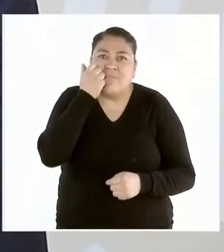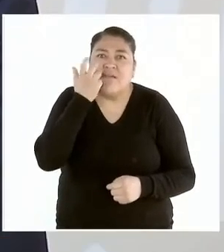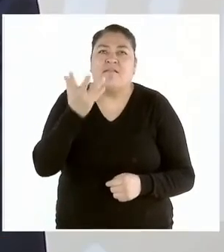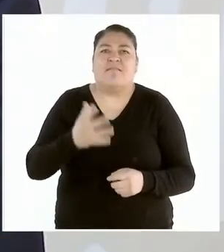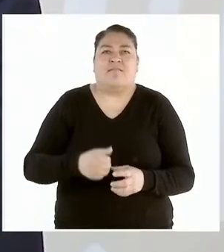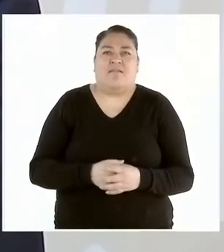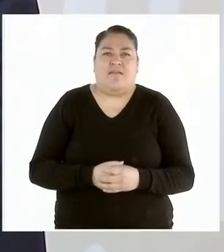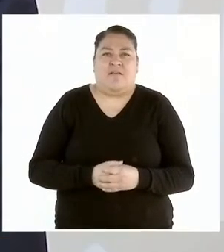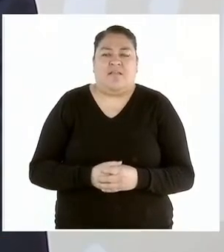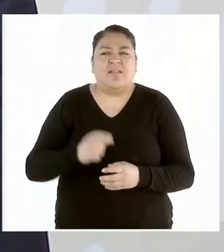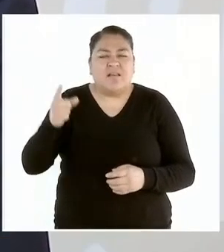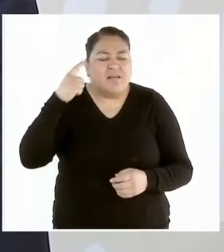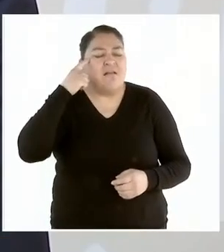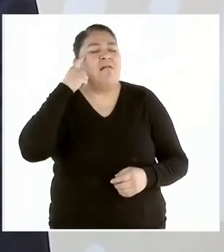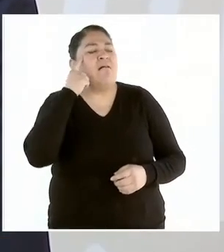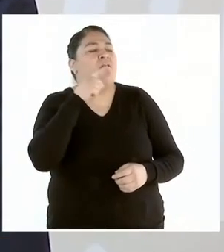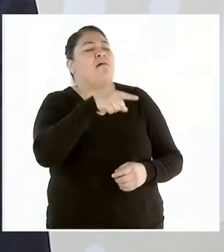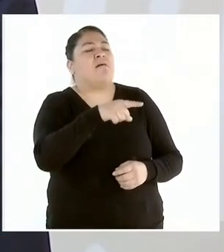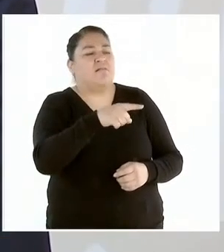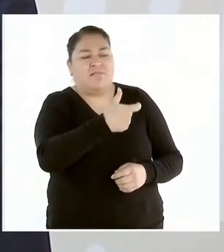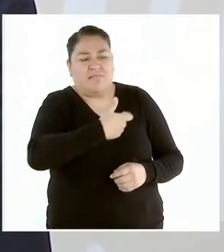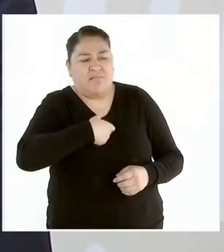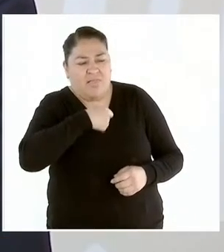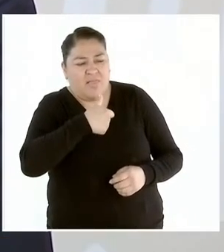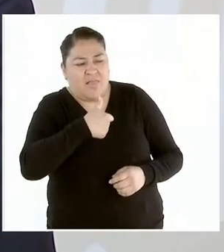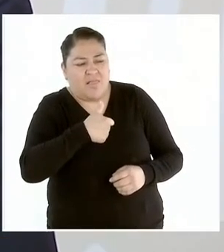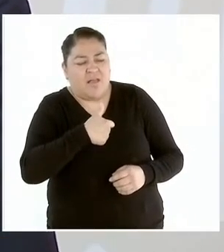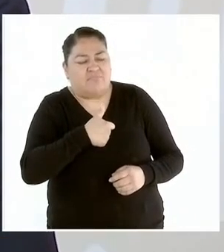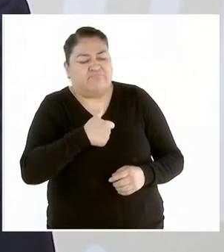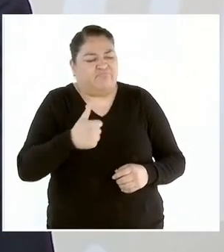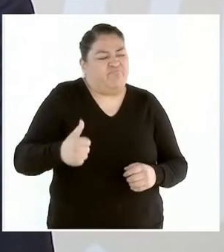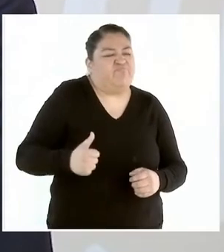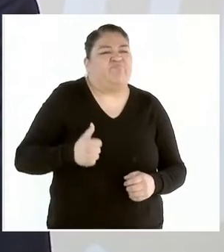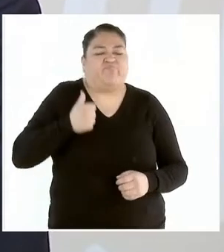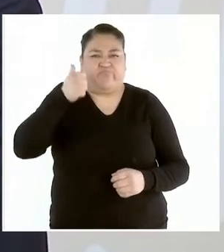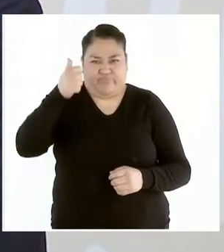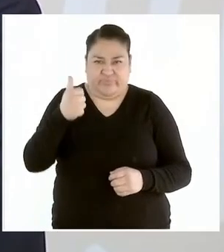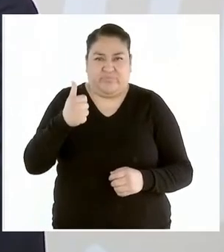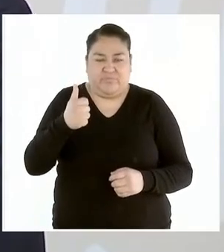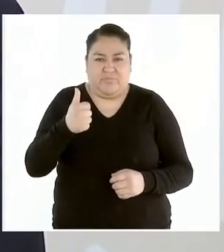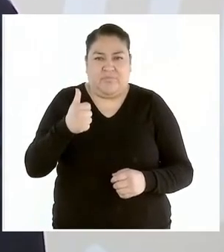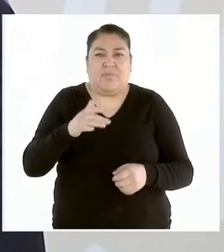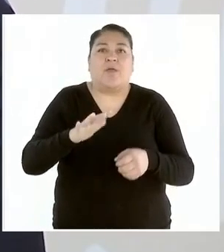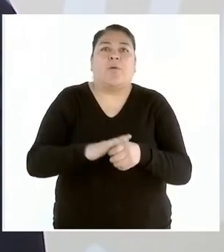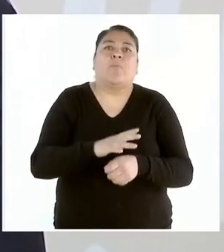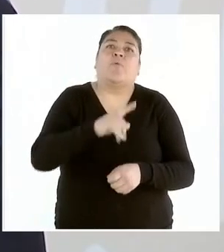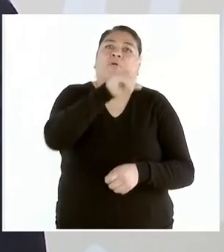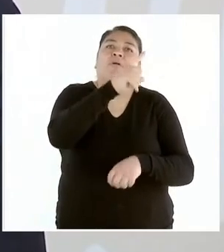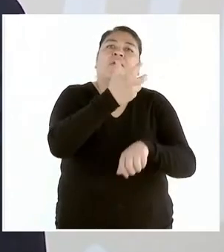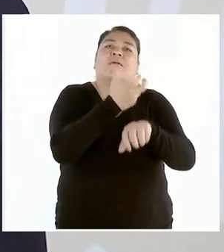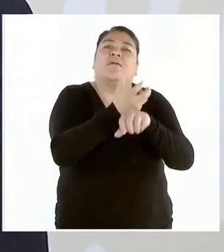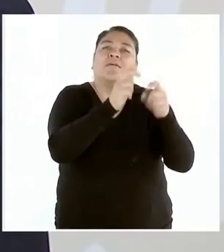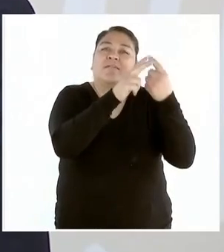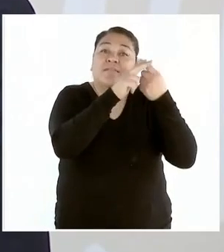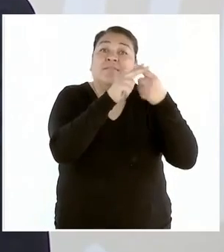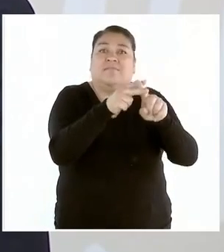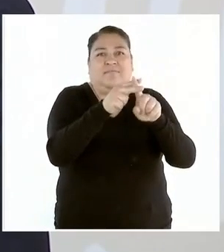aprovechando el inicio de la guerra civil en eeuu